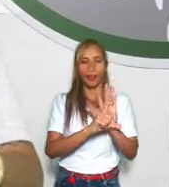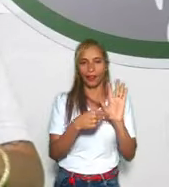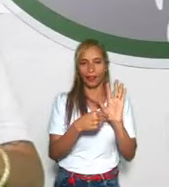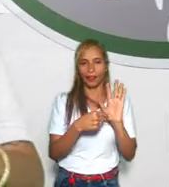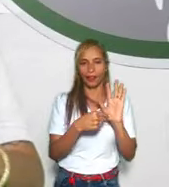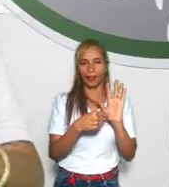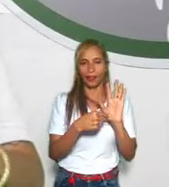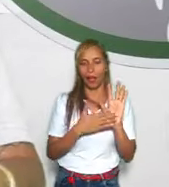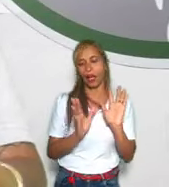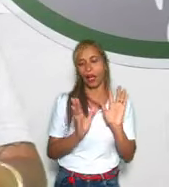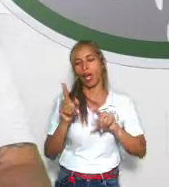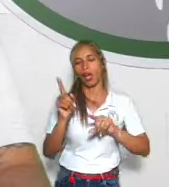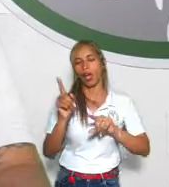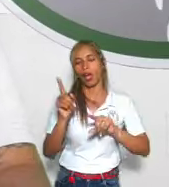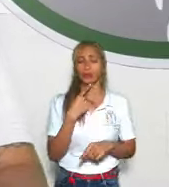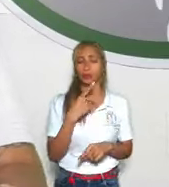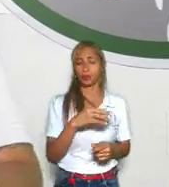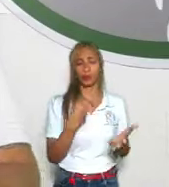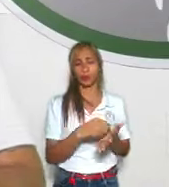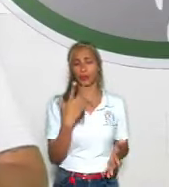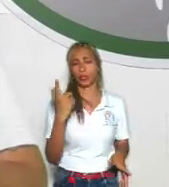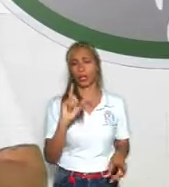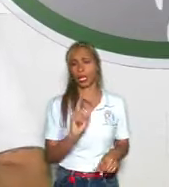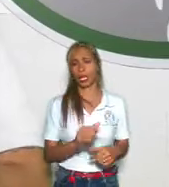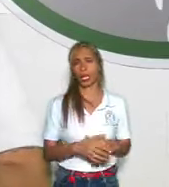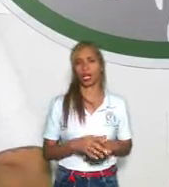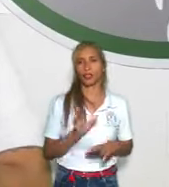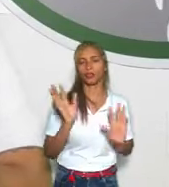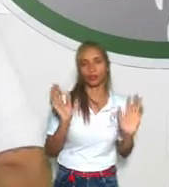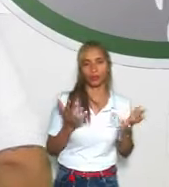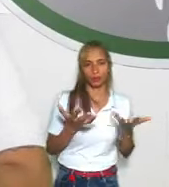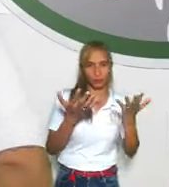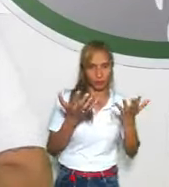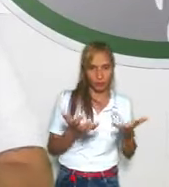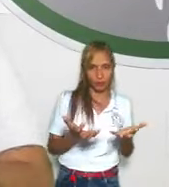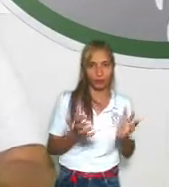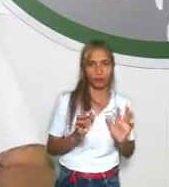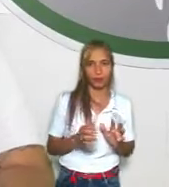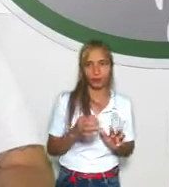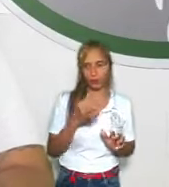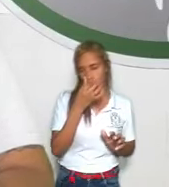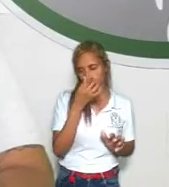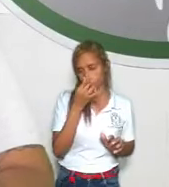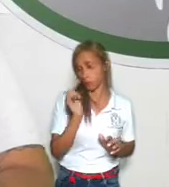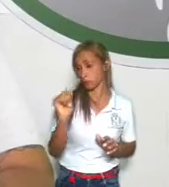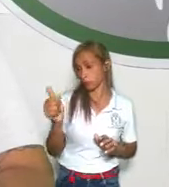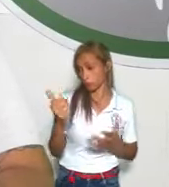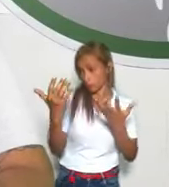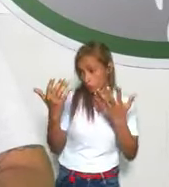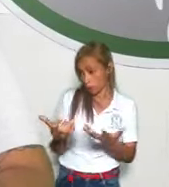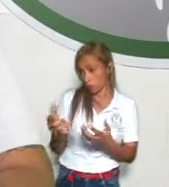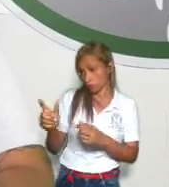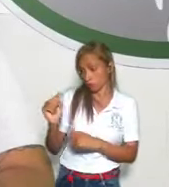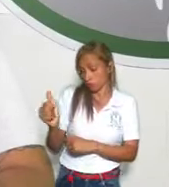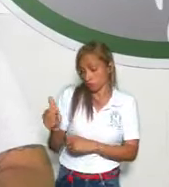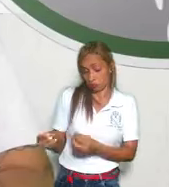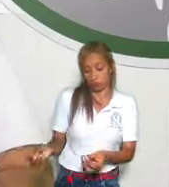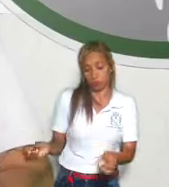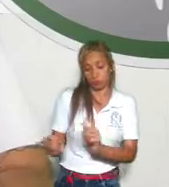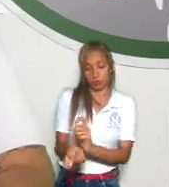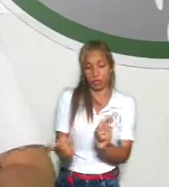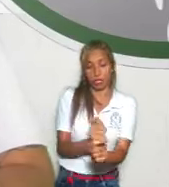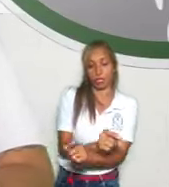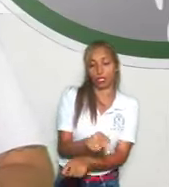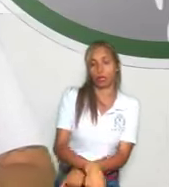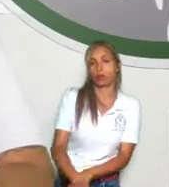muy caro, entonces siempre se les ofrece, si quieren lo pueden poner de ellos, o porque también puede ser un equipo que puedan poner